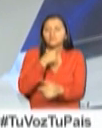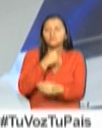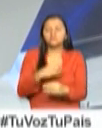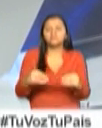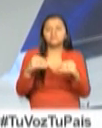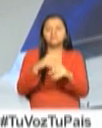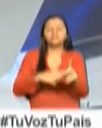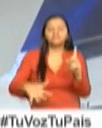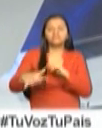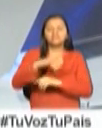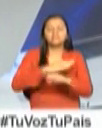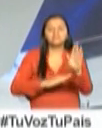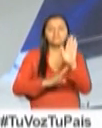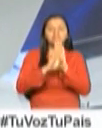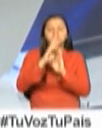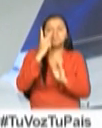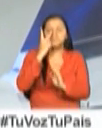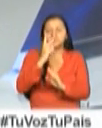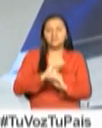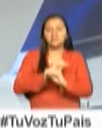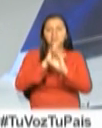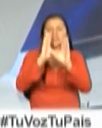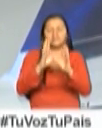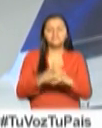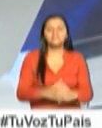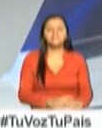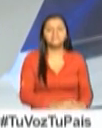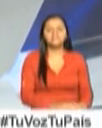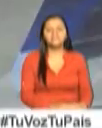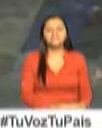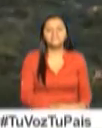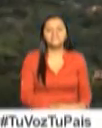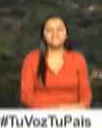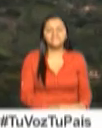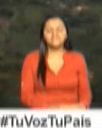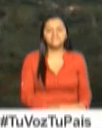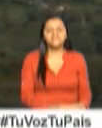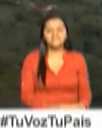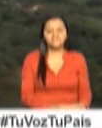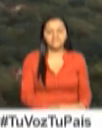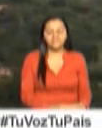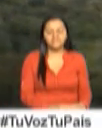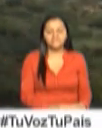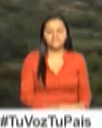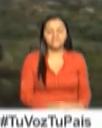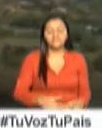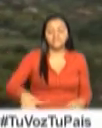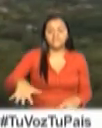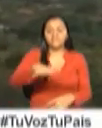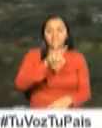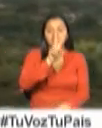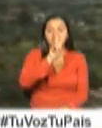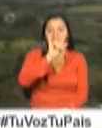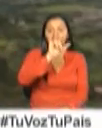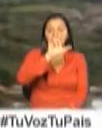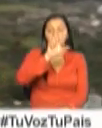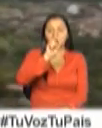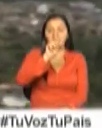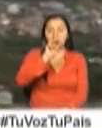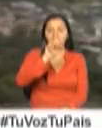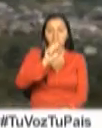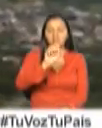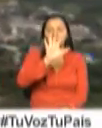por el desarrollo que se ha evidenciado en los últimos años. El Valle de Vilcabamba se extiende a unos